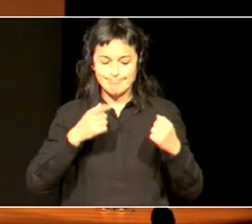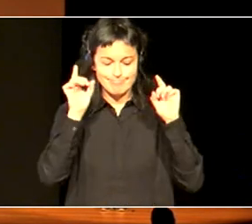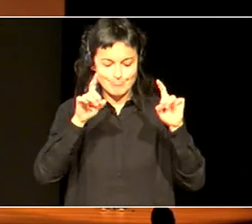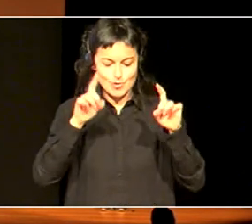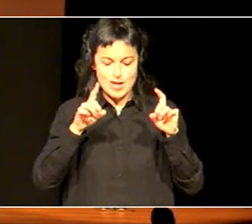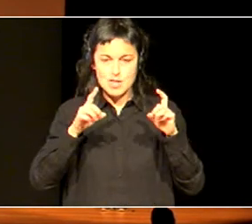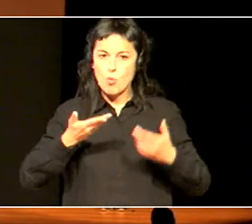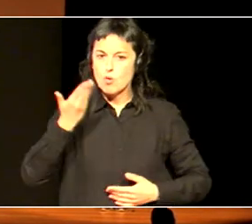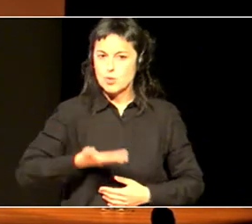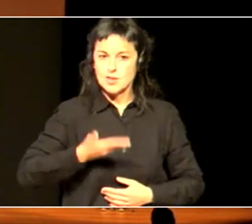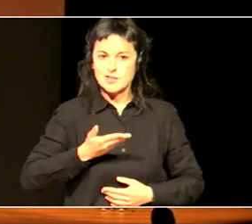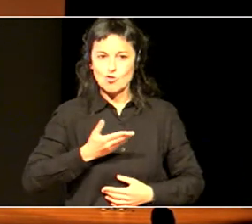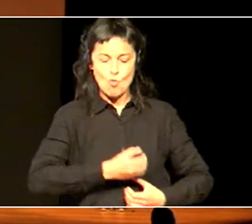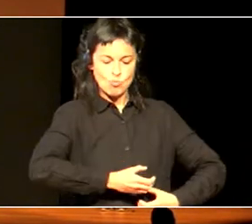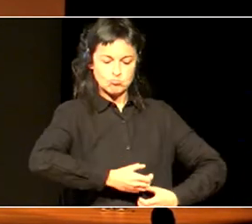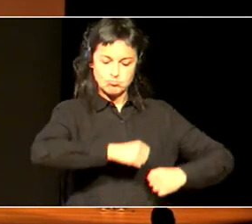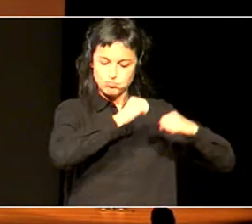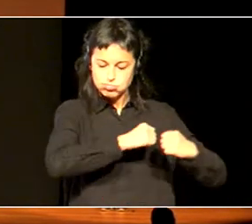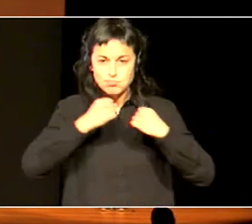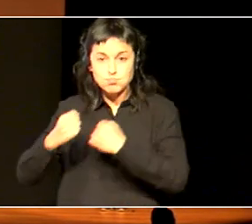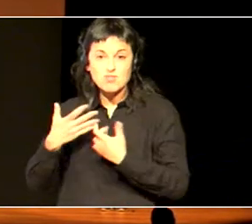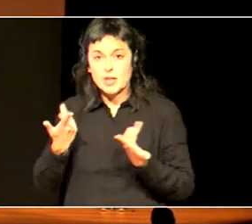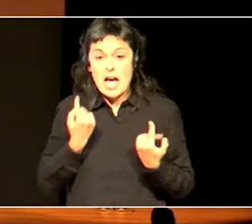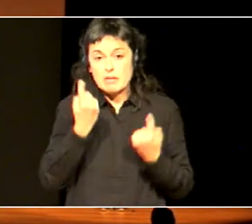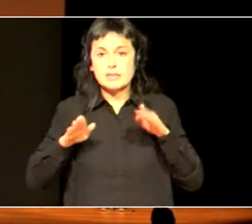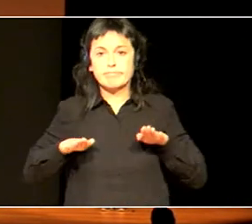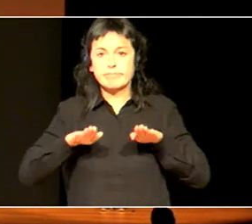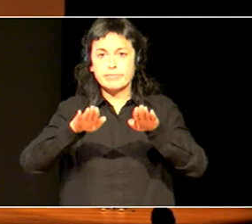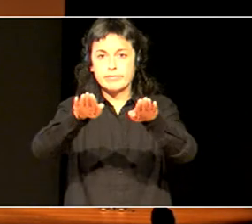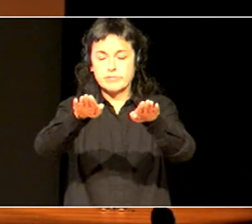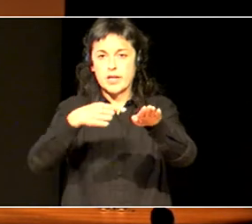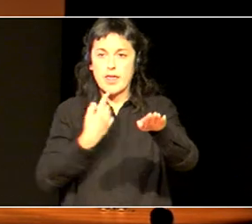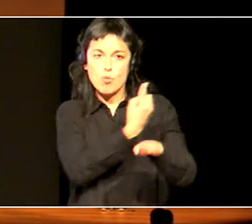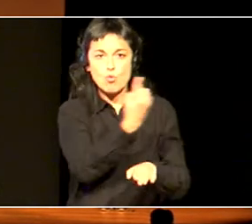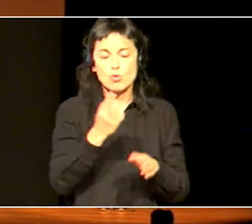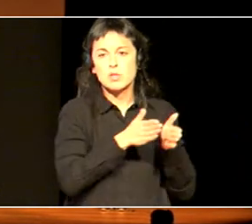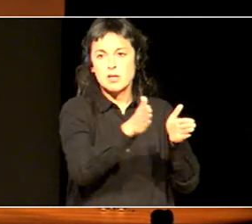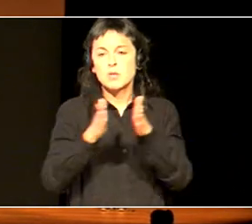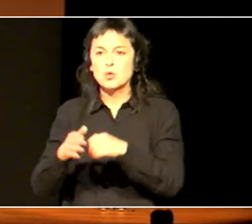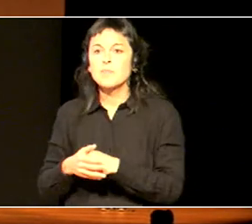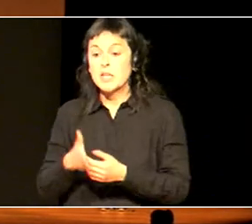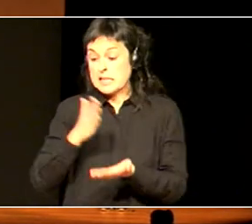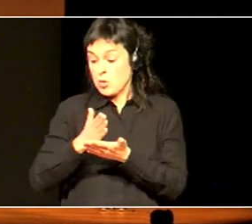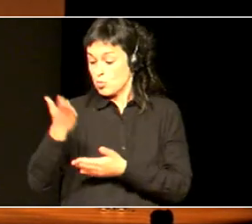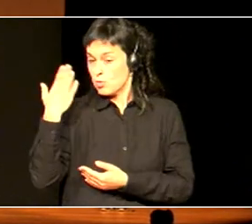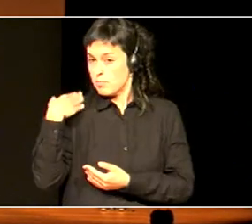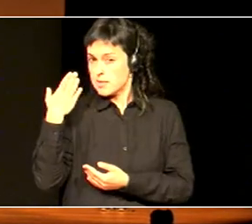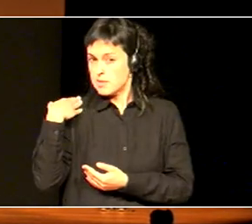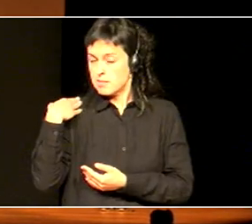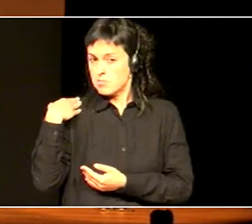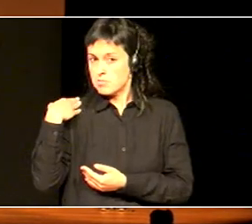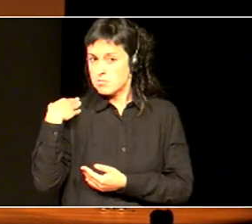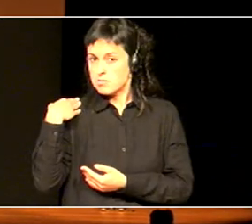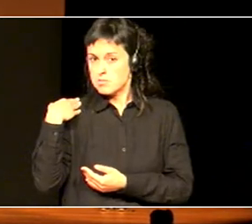paralelo muchas veces. Entonces, ya el curso pasado, en el curso 2017-2018, conseguimos